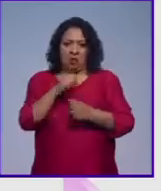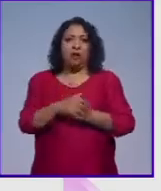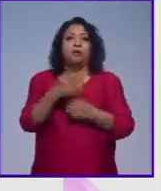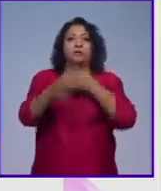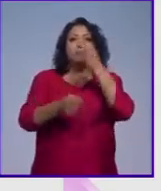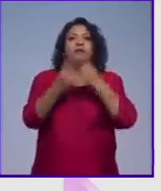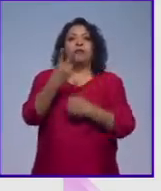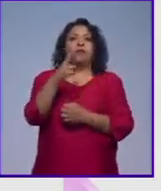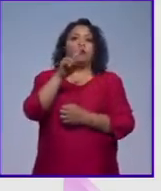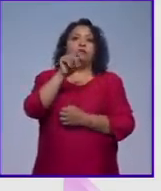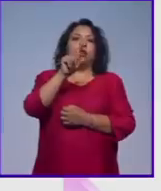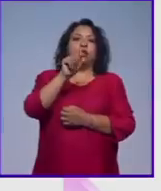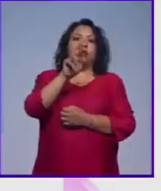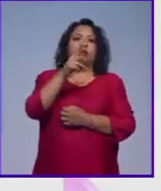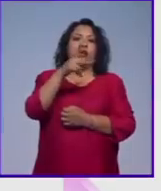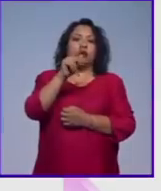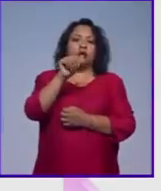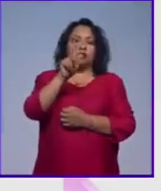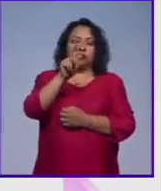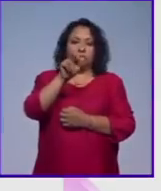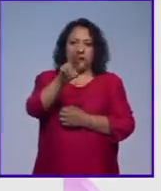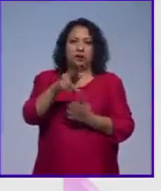22, Víctor Gaspar.